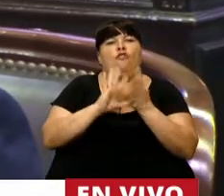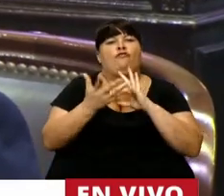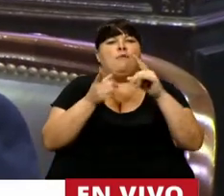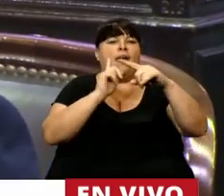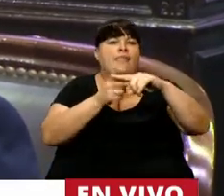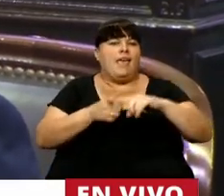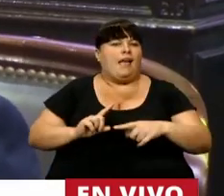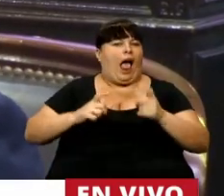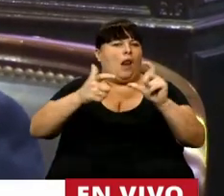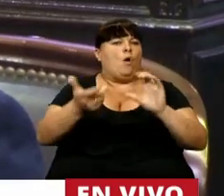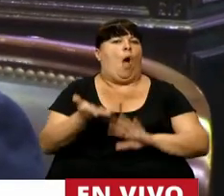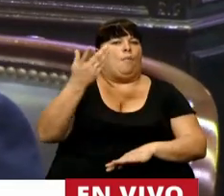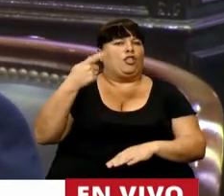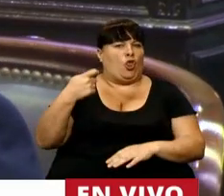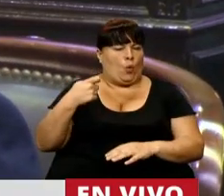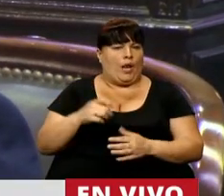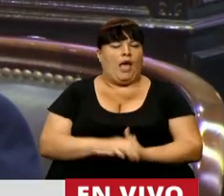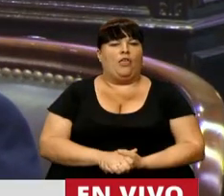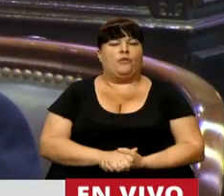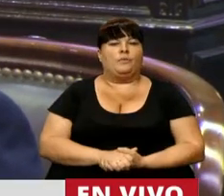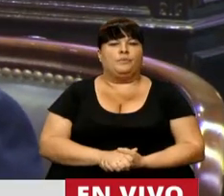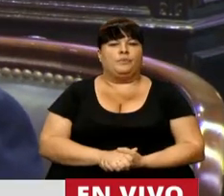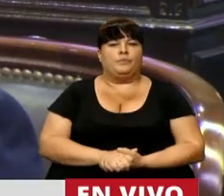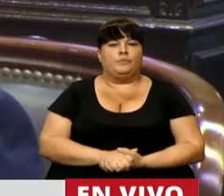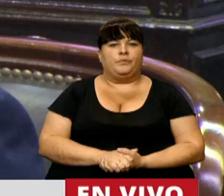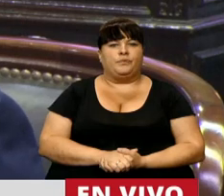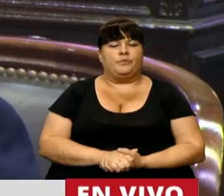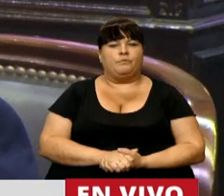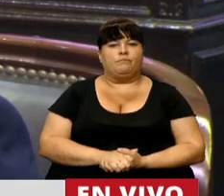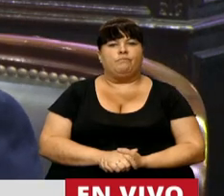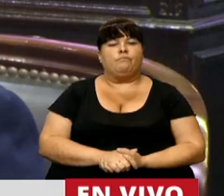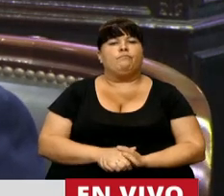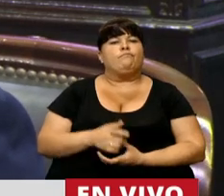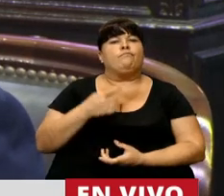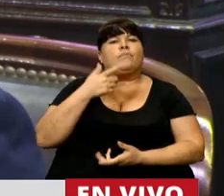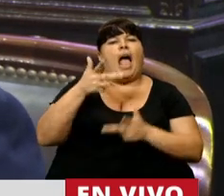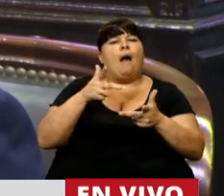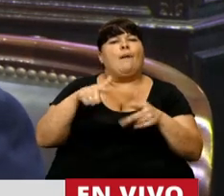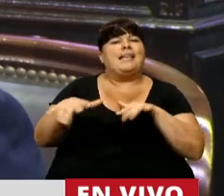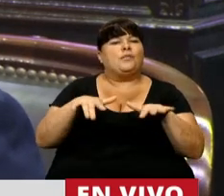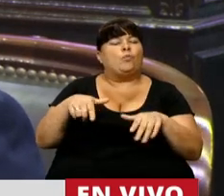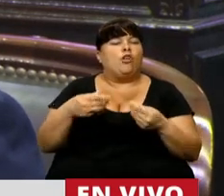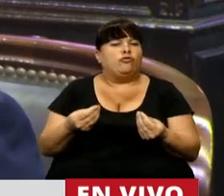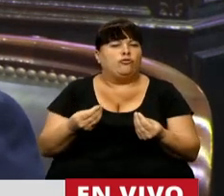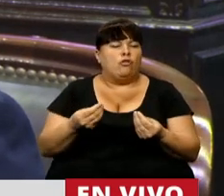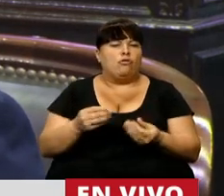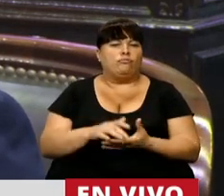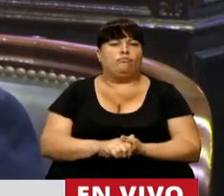fórmula de movilidad jubilatoria. Se lo ha dicho en un contexto en el que